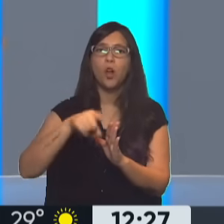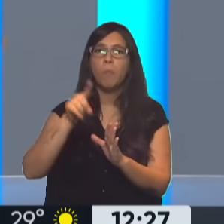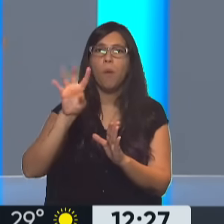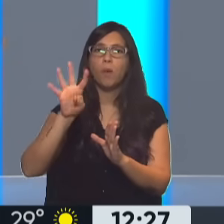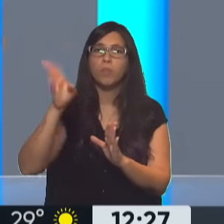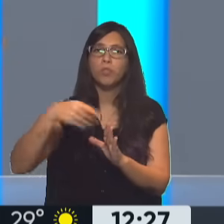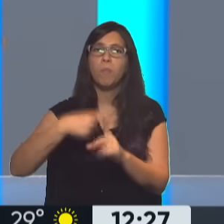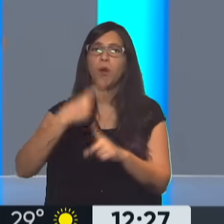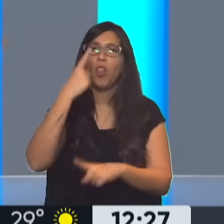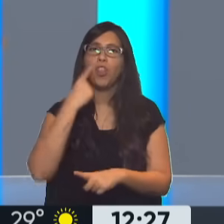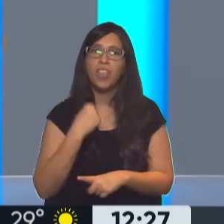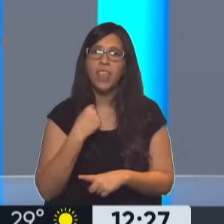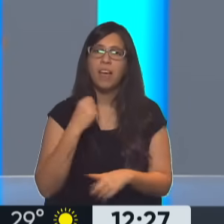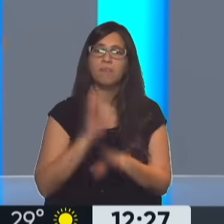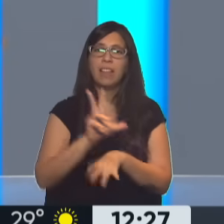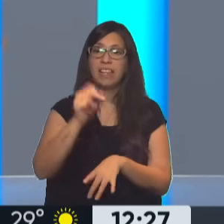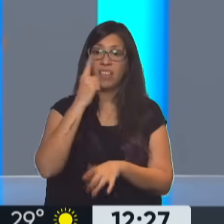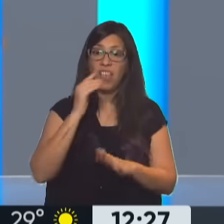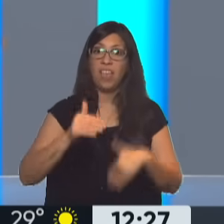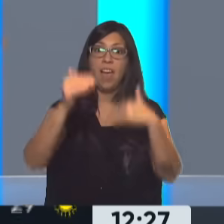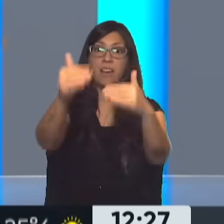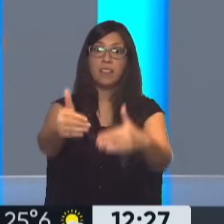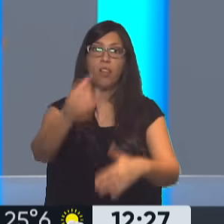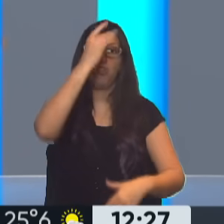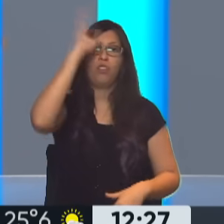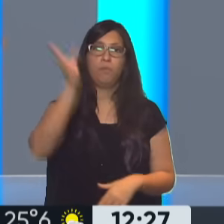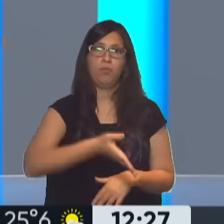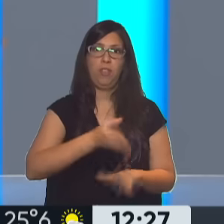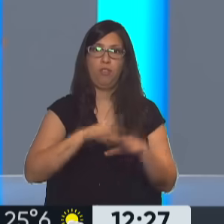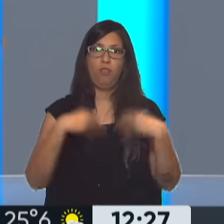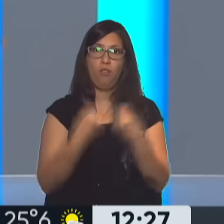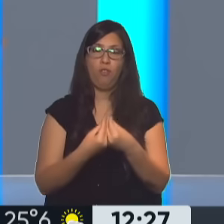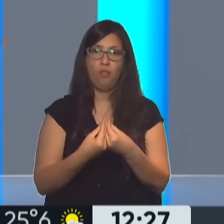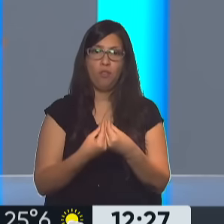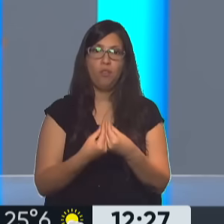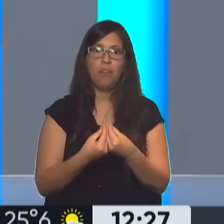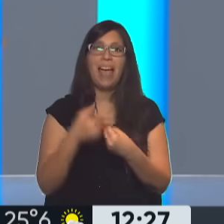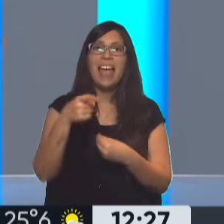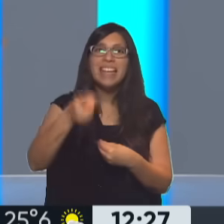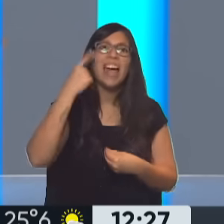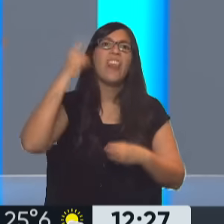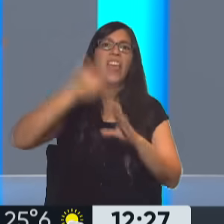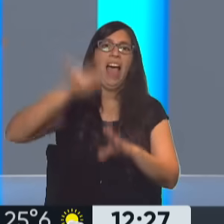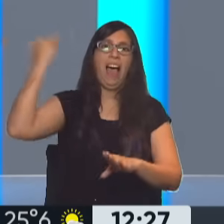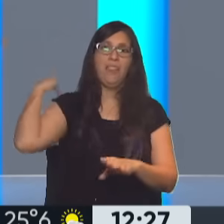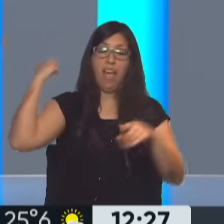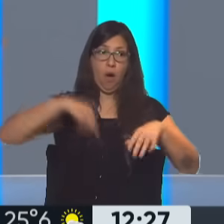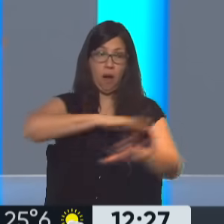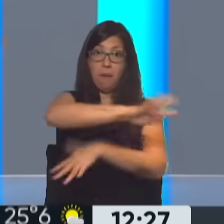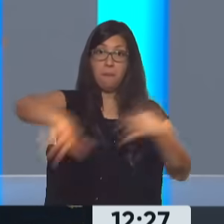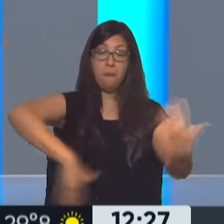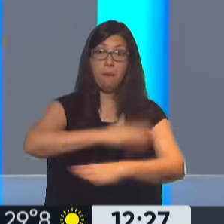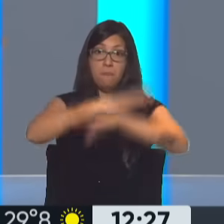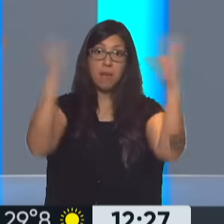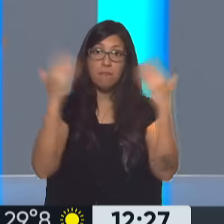por diario cosa de 30 10 llegar al al 12 bien esa Esa era la idea Yo no sé si con todo esto se